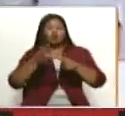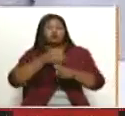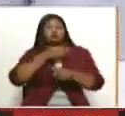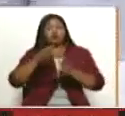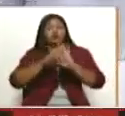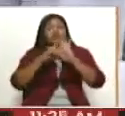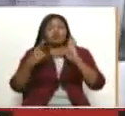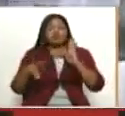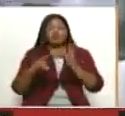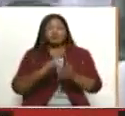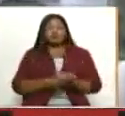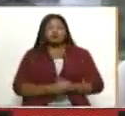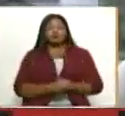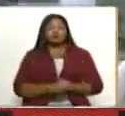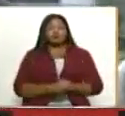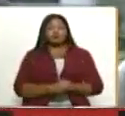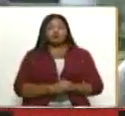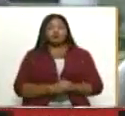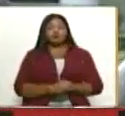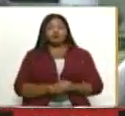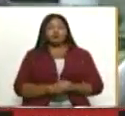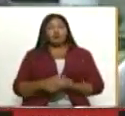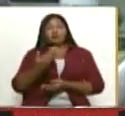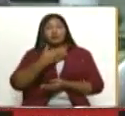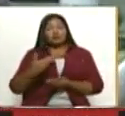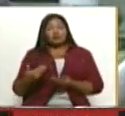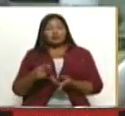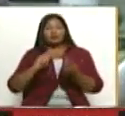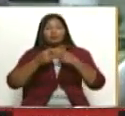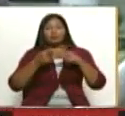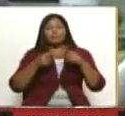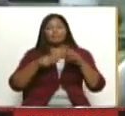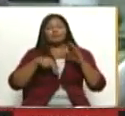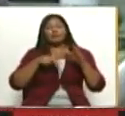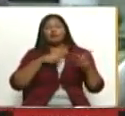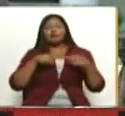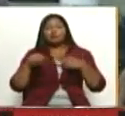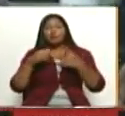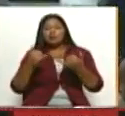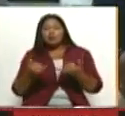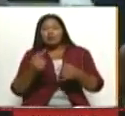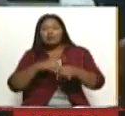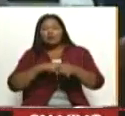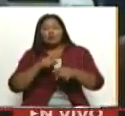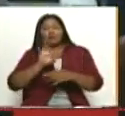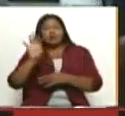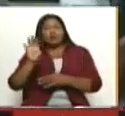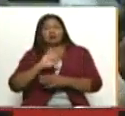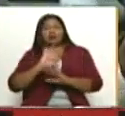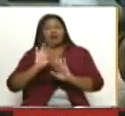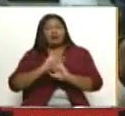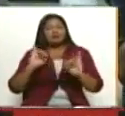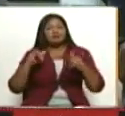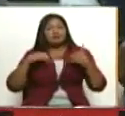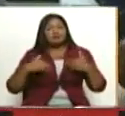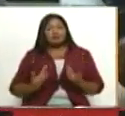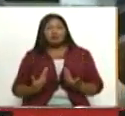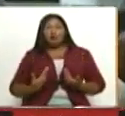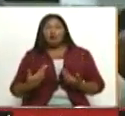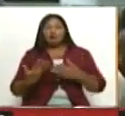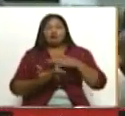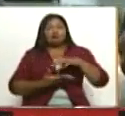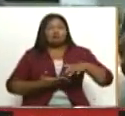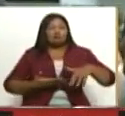derecho. Un presidente que trasladó ese mandato a un tiempo presente en un país que ya se cansó de las